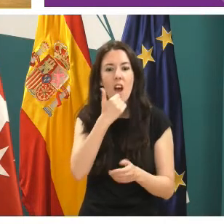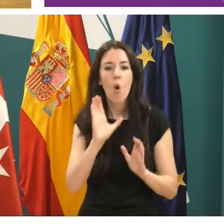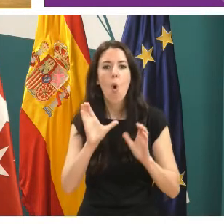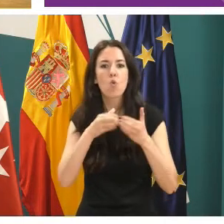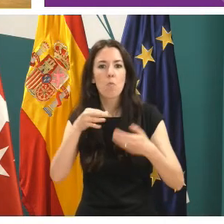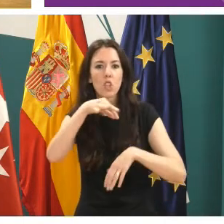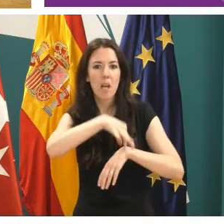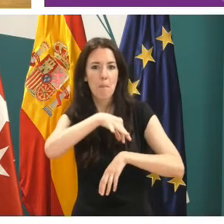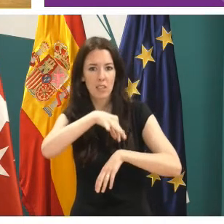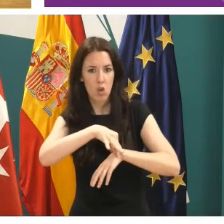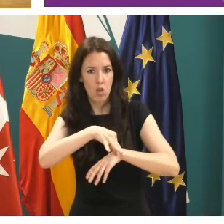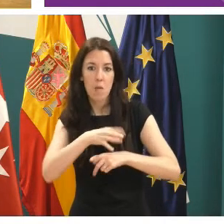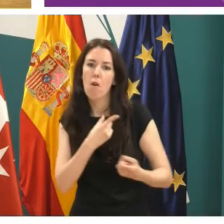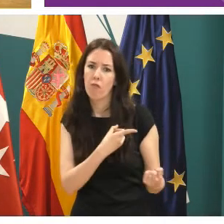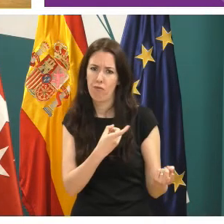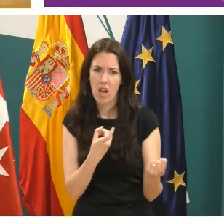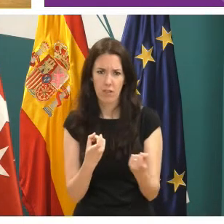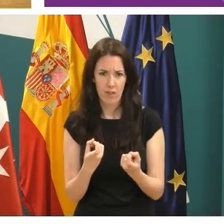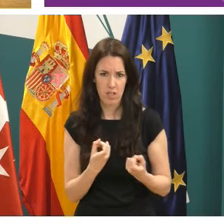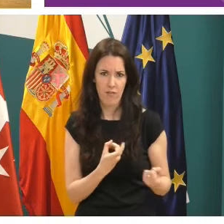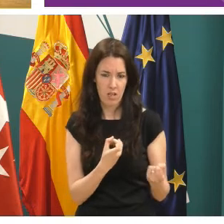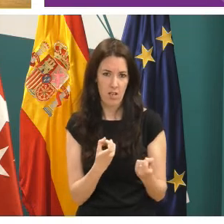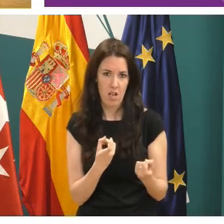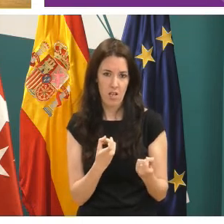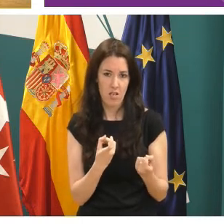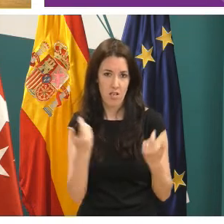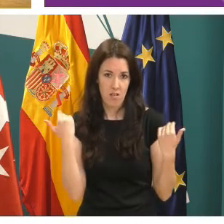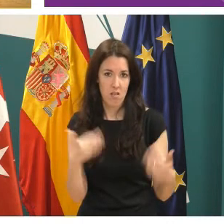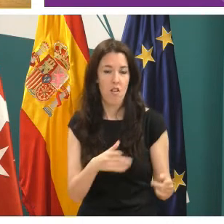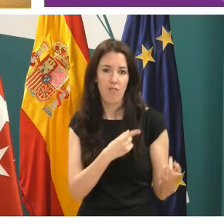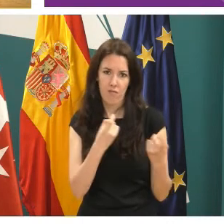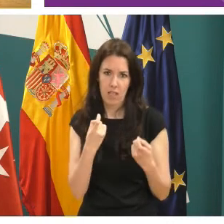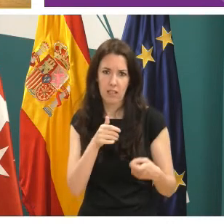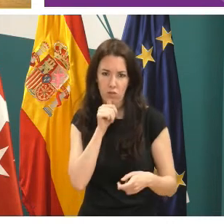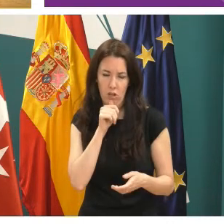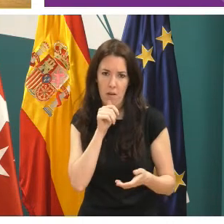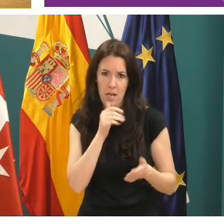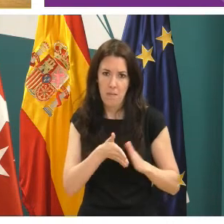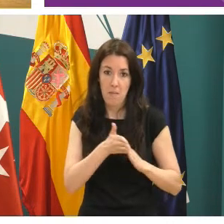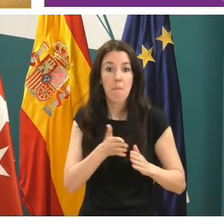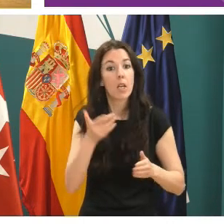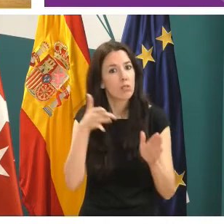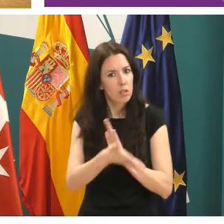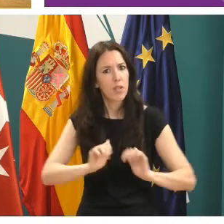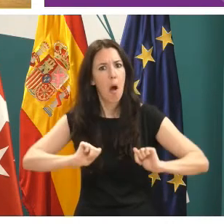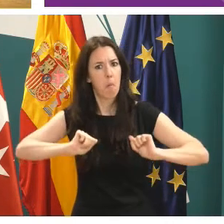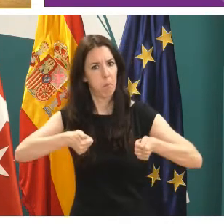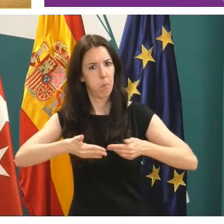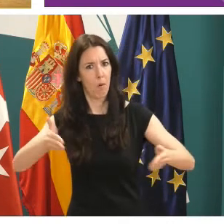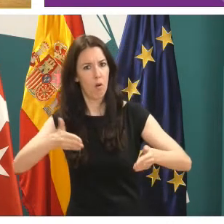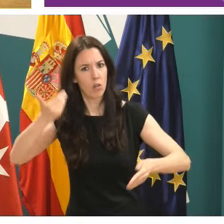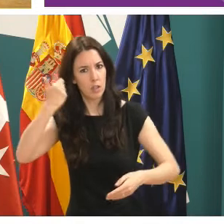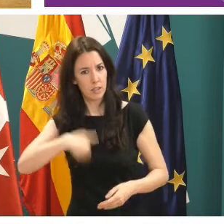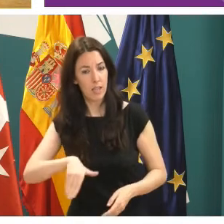pero nos queda muchísimo por hacer, mucho por caminar, ¿no? Pero ya es un comienzo, ¿no? Y el hecho de que ya haya